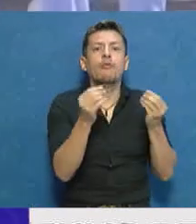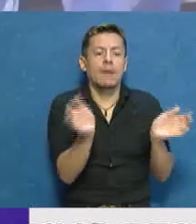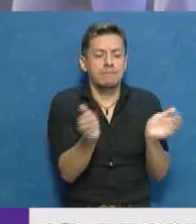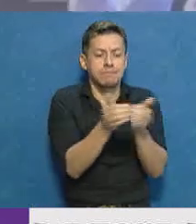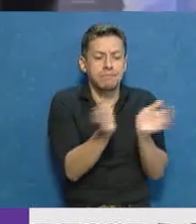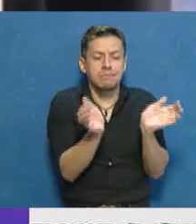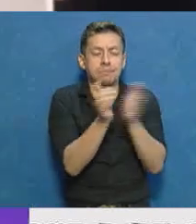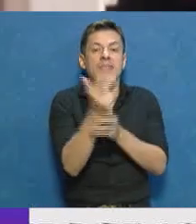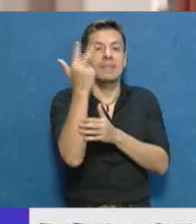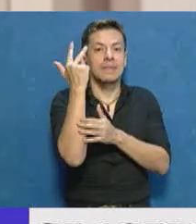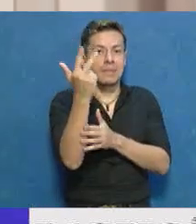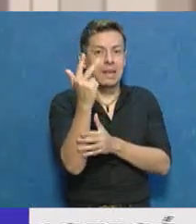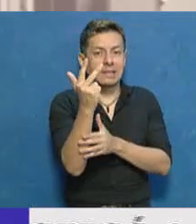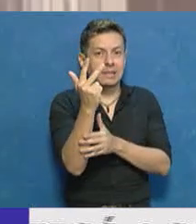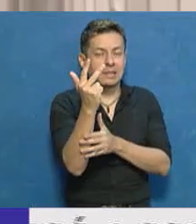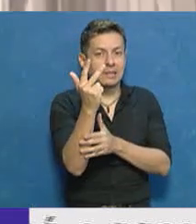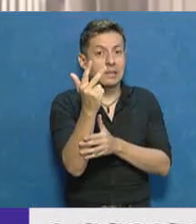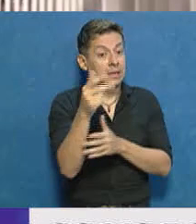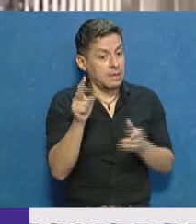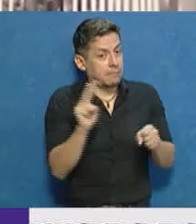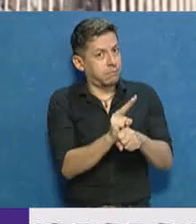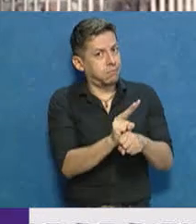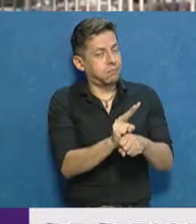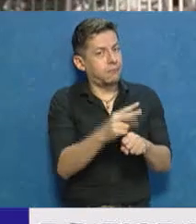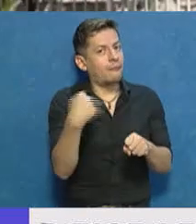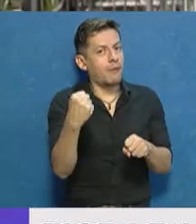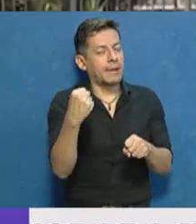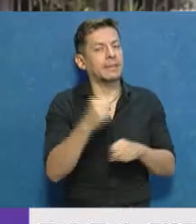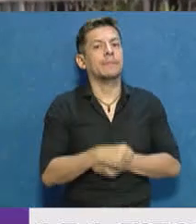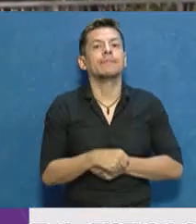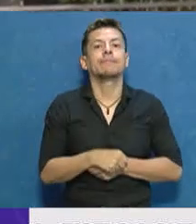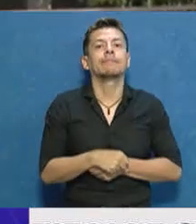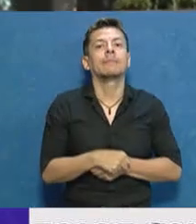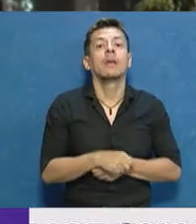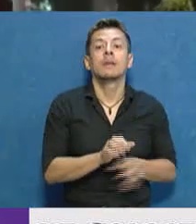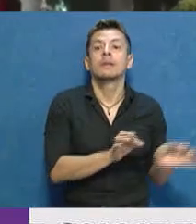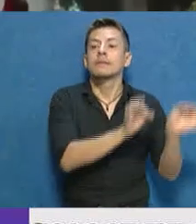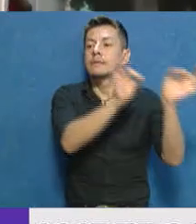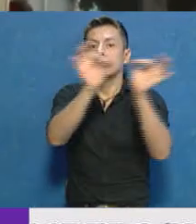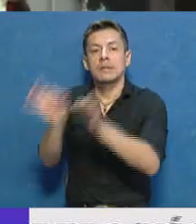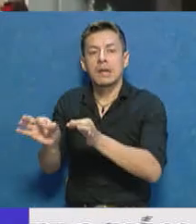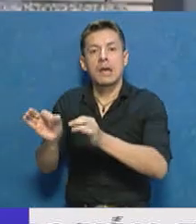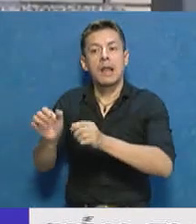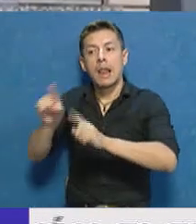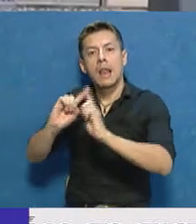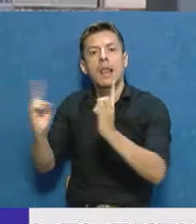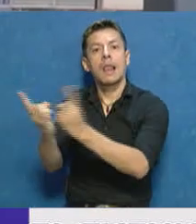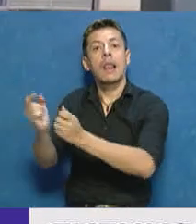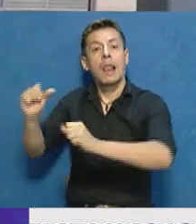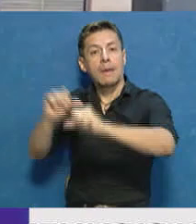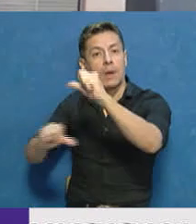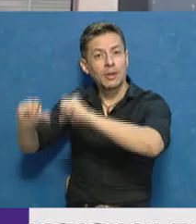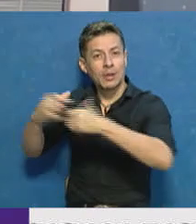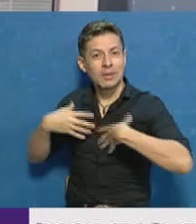sea, tiene una forma de protección muy importante. Llega al Laboratorio de Salud Pública que está en el predio del Hospital La Encina. De